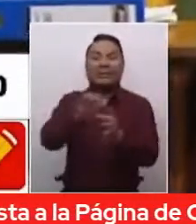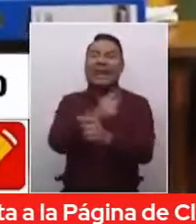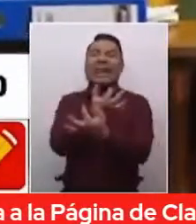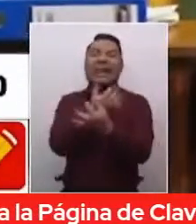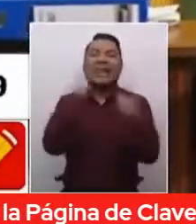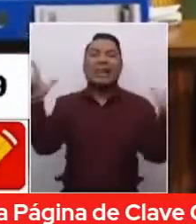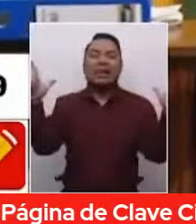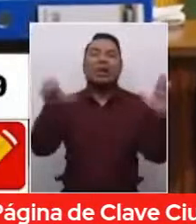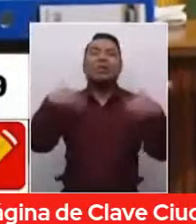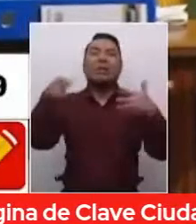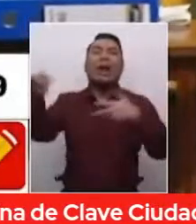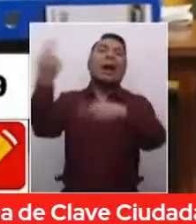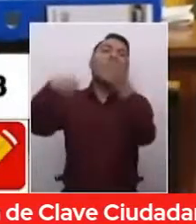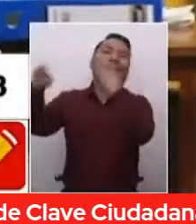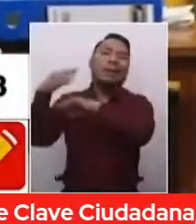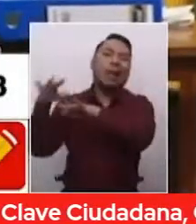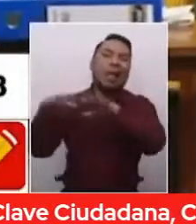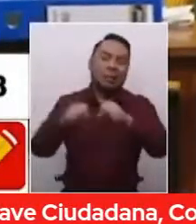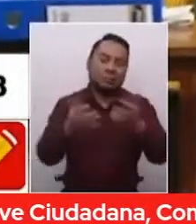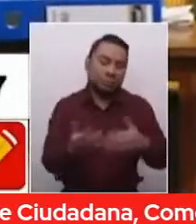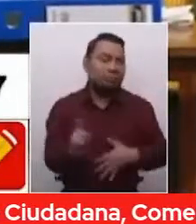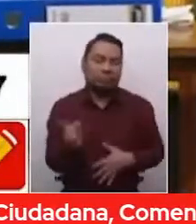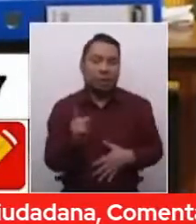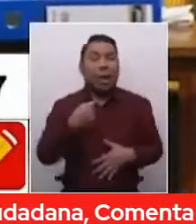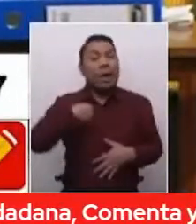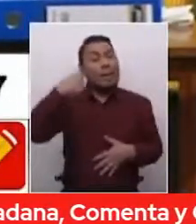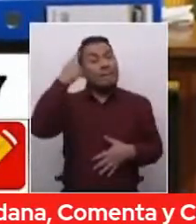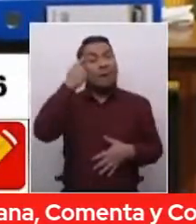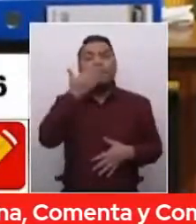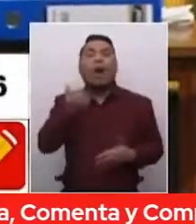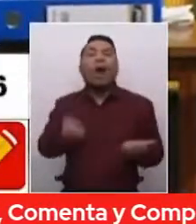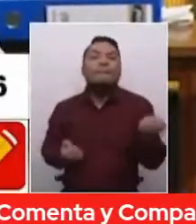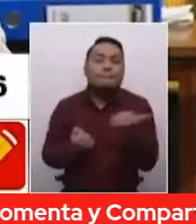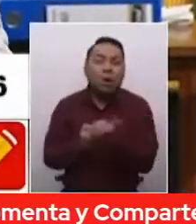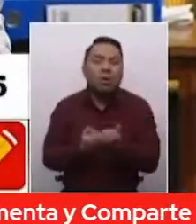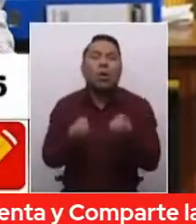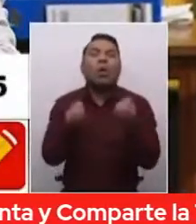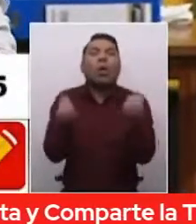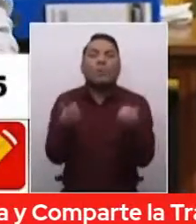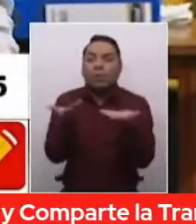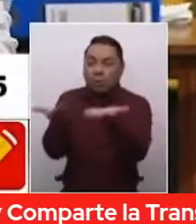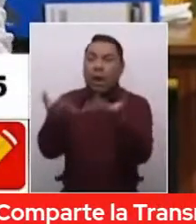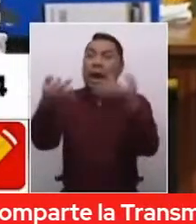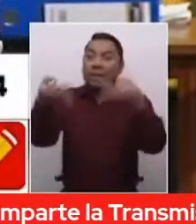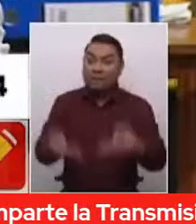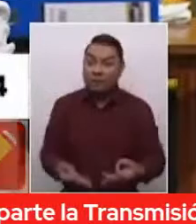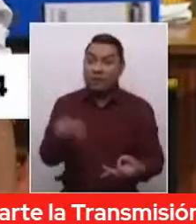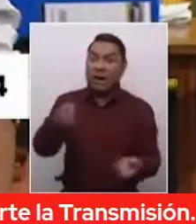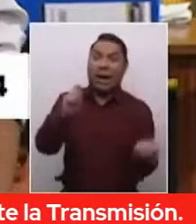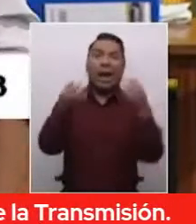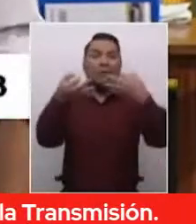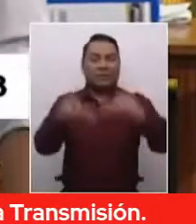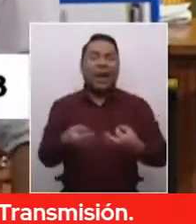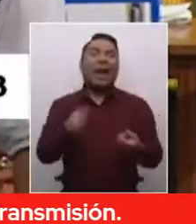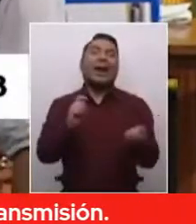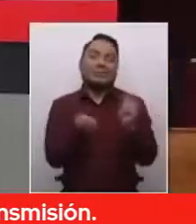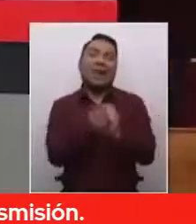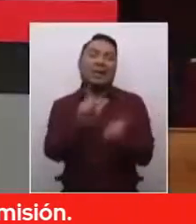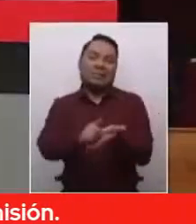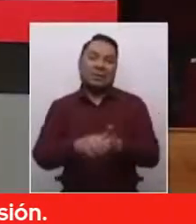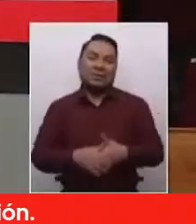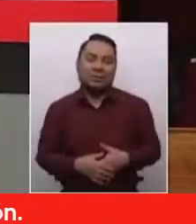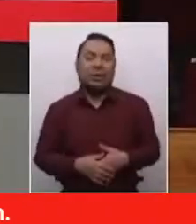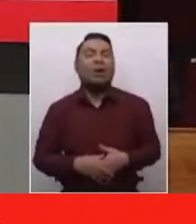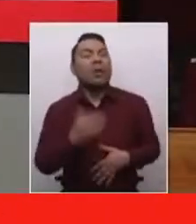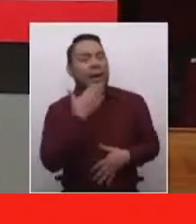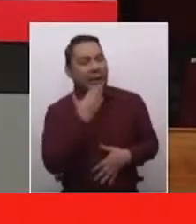comerciantes vuelven. Si nosotros planteamos algo concreto, un apoyo para que ellos se formalicen, ahí vamos a cambiar las cosas en Lima. Muchas